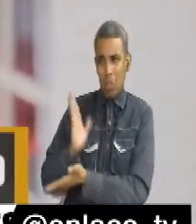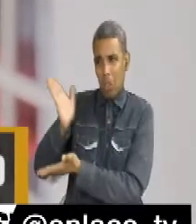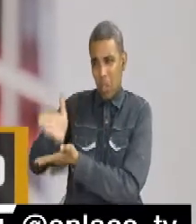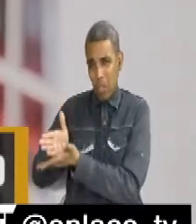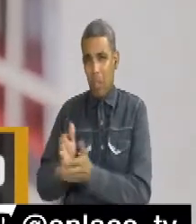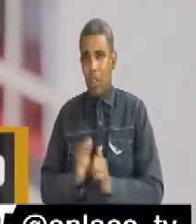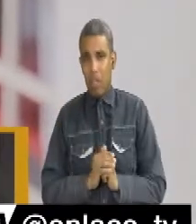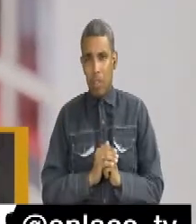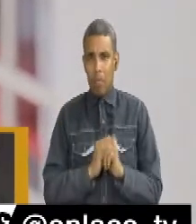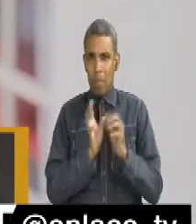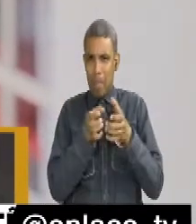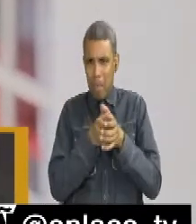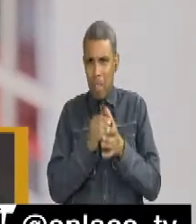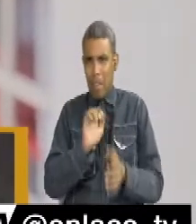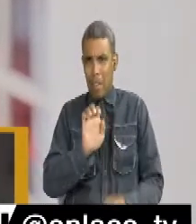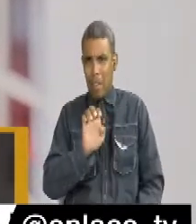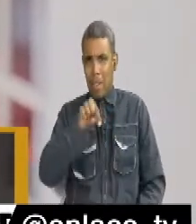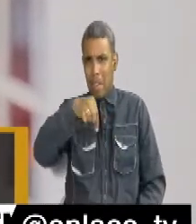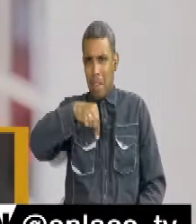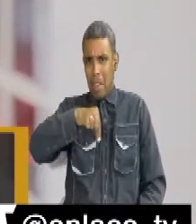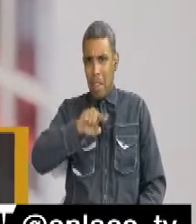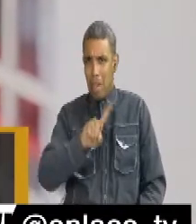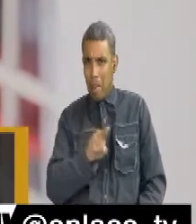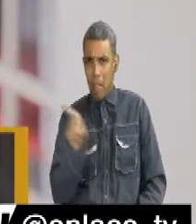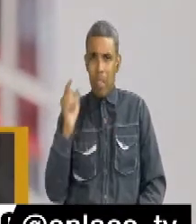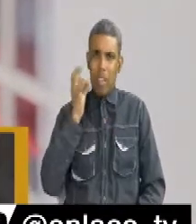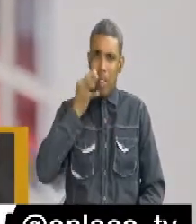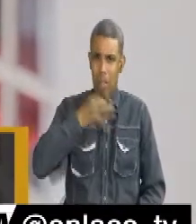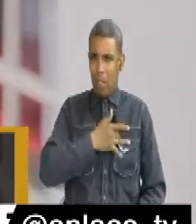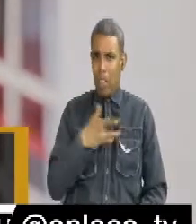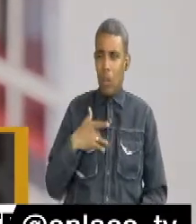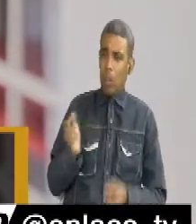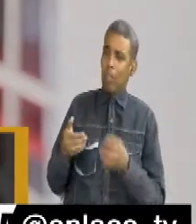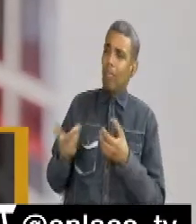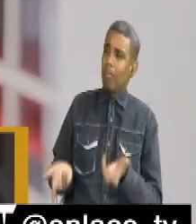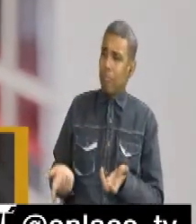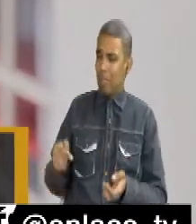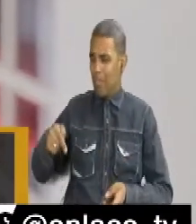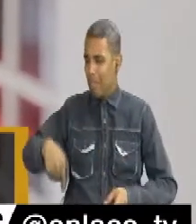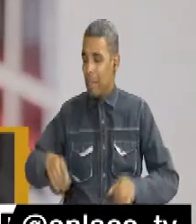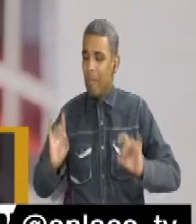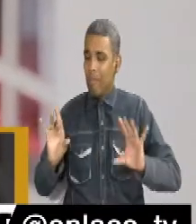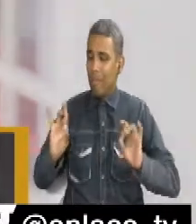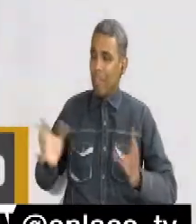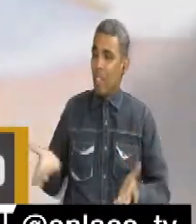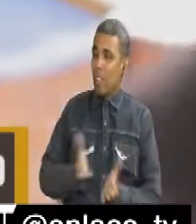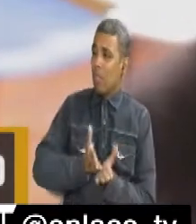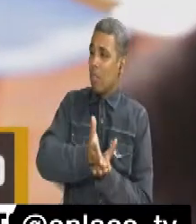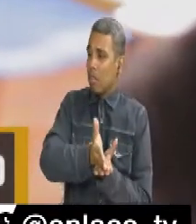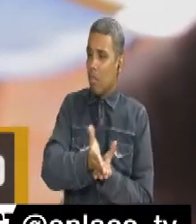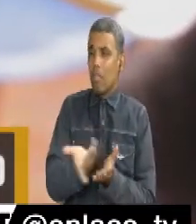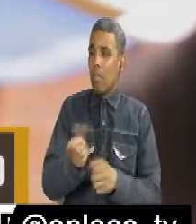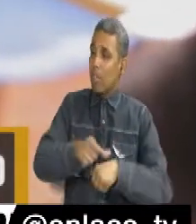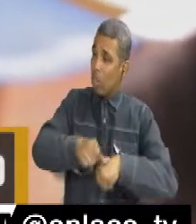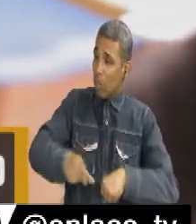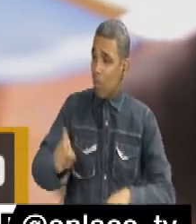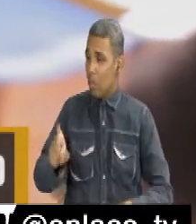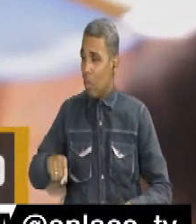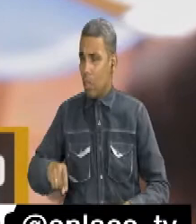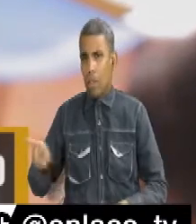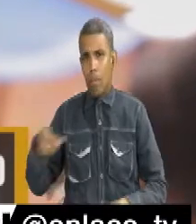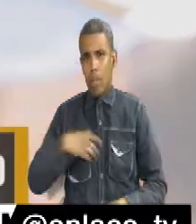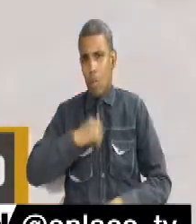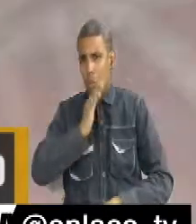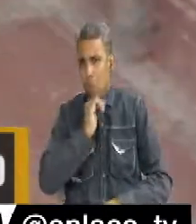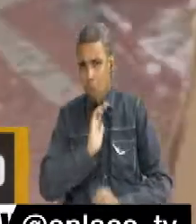me soluciona. Café Salud, llevo un año y 8 meses tras de una cirugía y no se me ha realizado. Duele